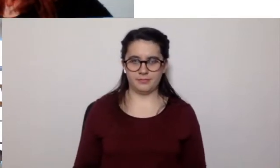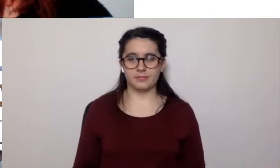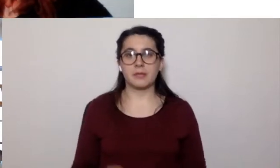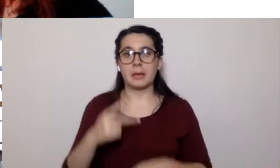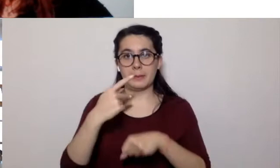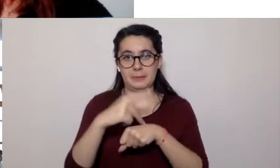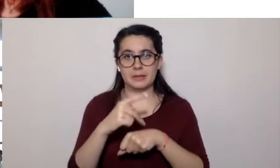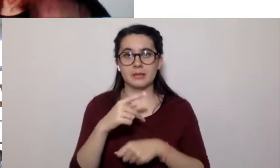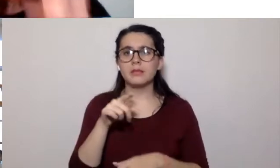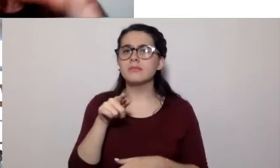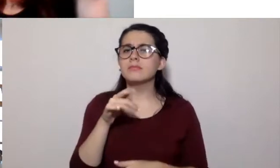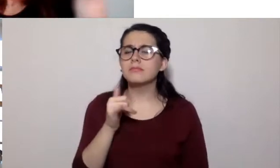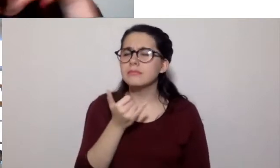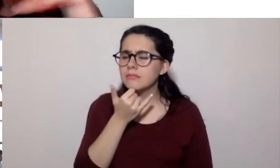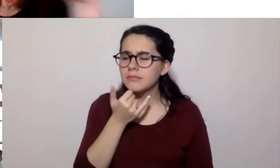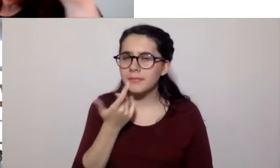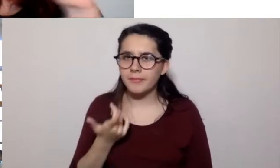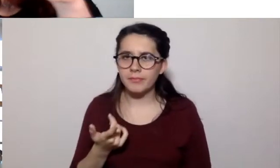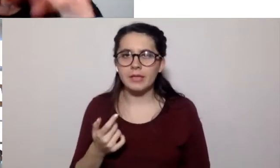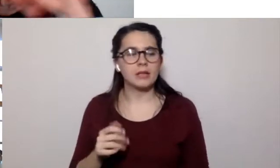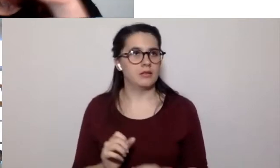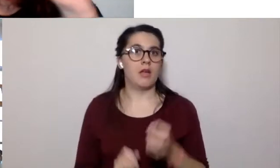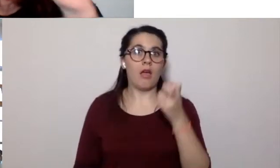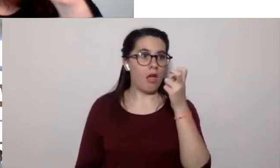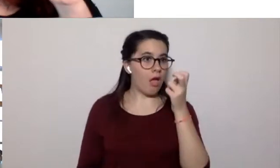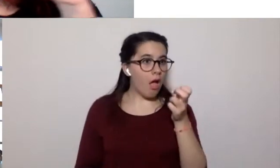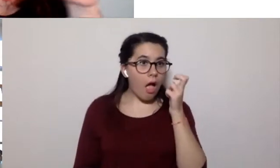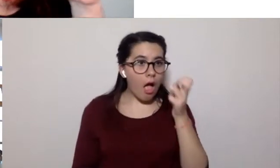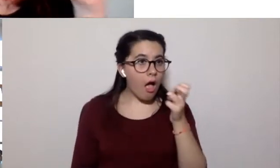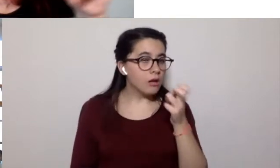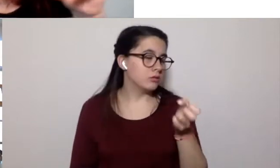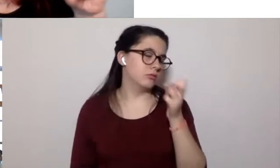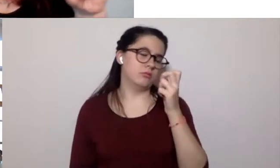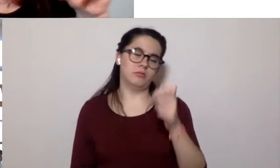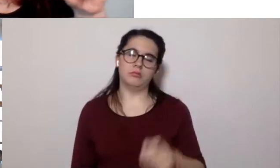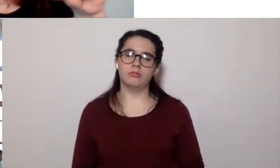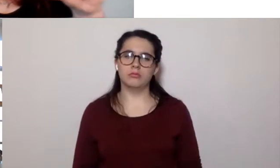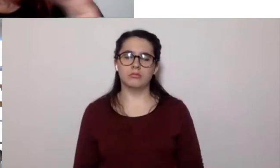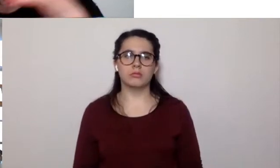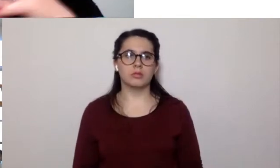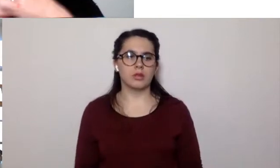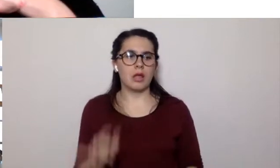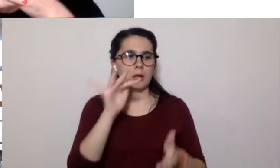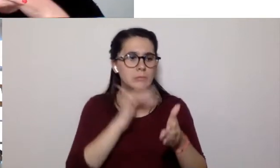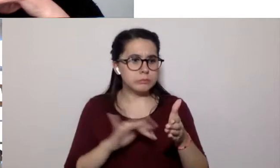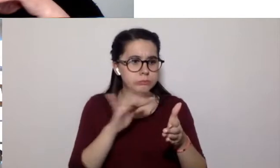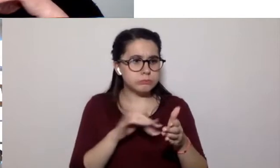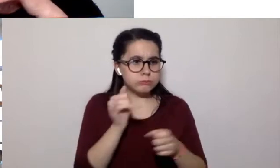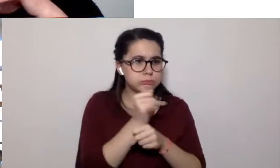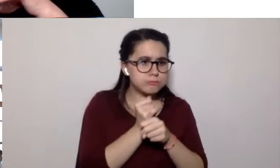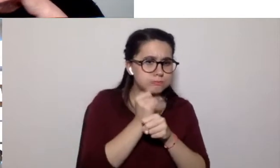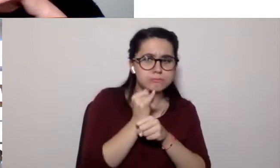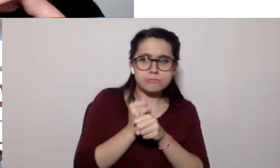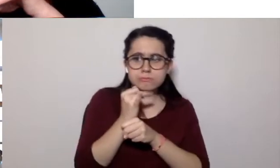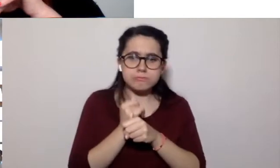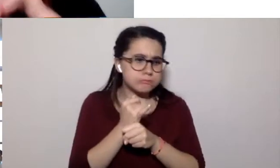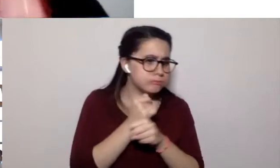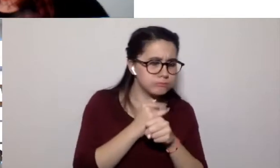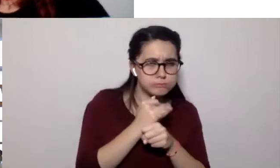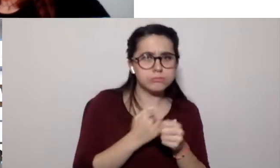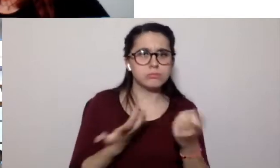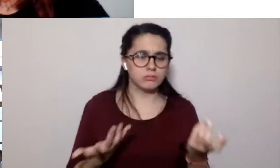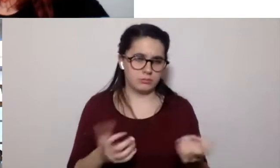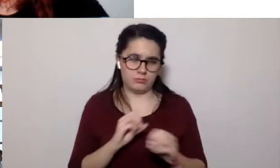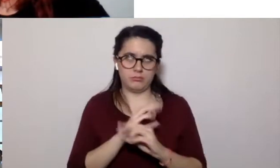¿Perdón? Sí, sí, exacto. Pero lo que dices tú, de escanearlo y se ponen a buscarlo, ¿no? Sí, sí,